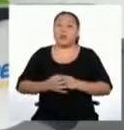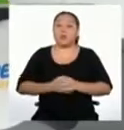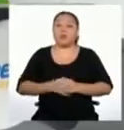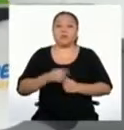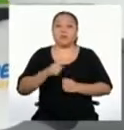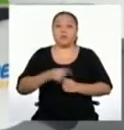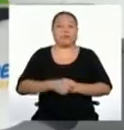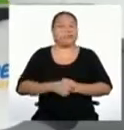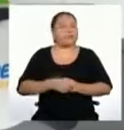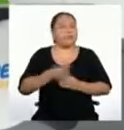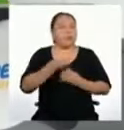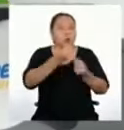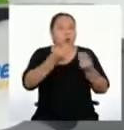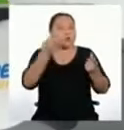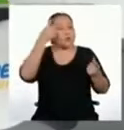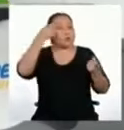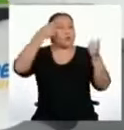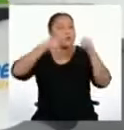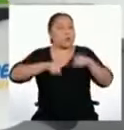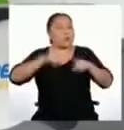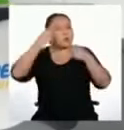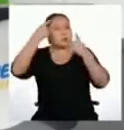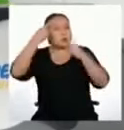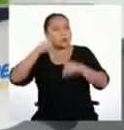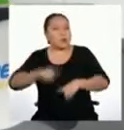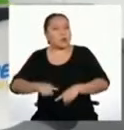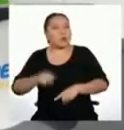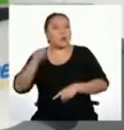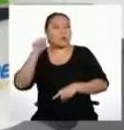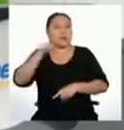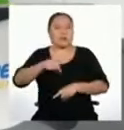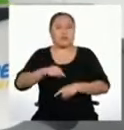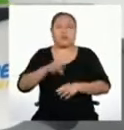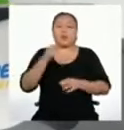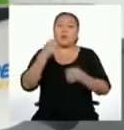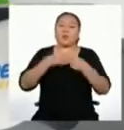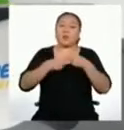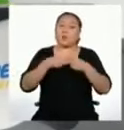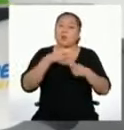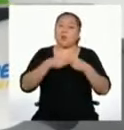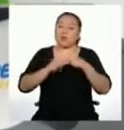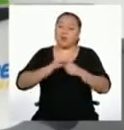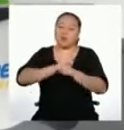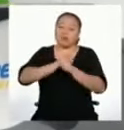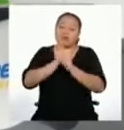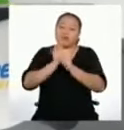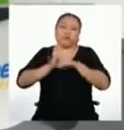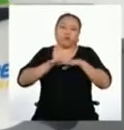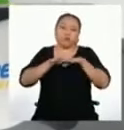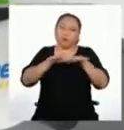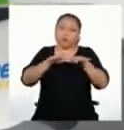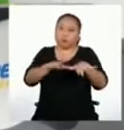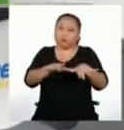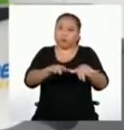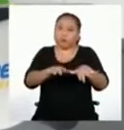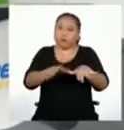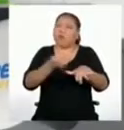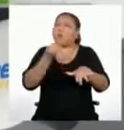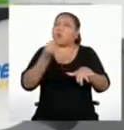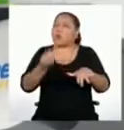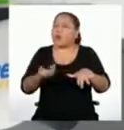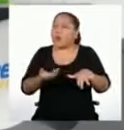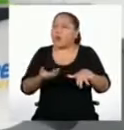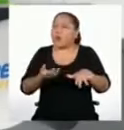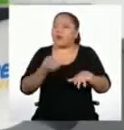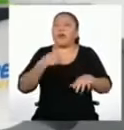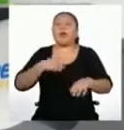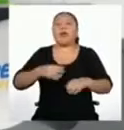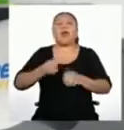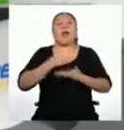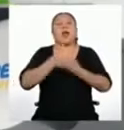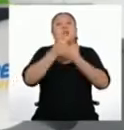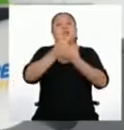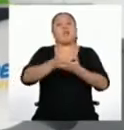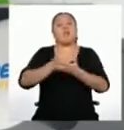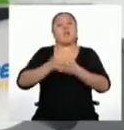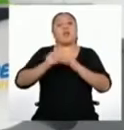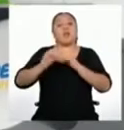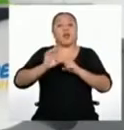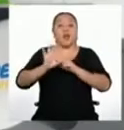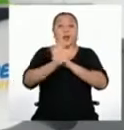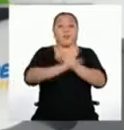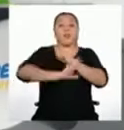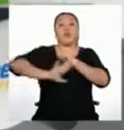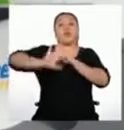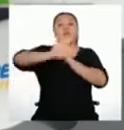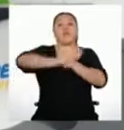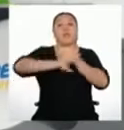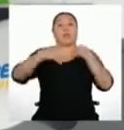tomar una serie de decisiones ante la crisis provocada por el COVID-19, con la finalidad de salvaguardar la salud de la población.